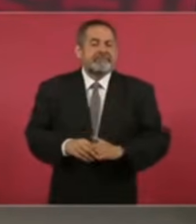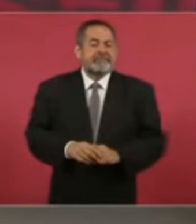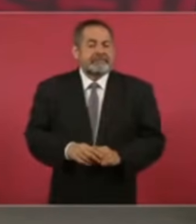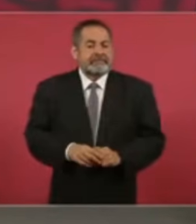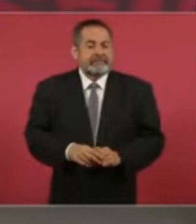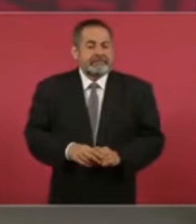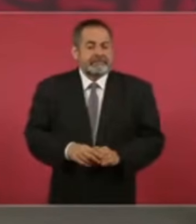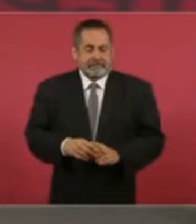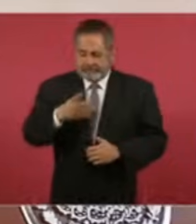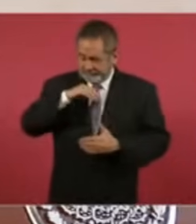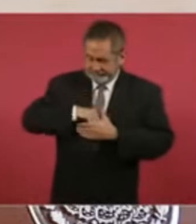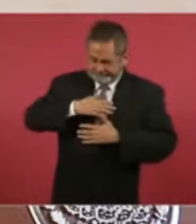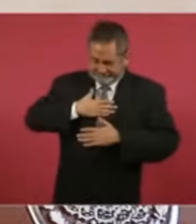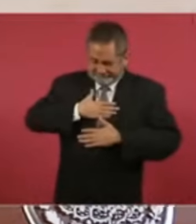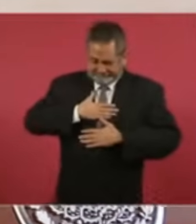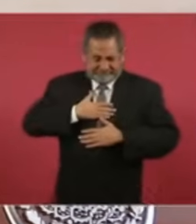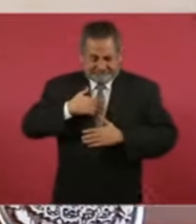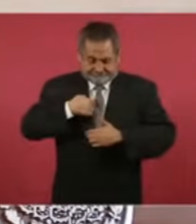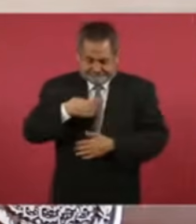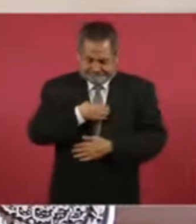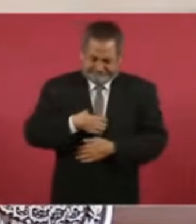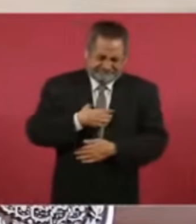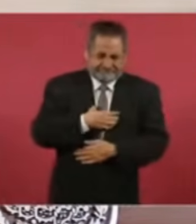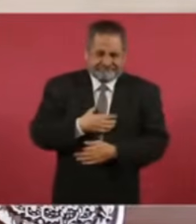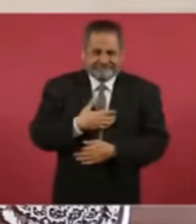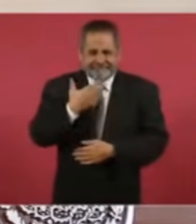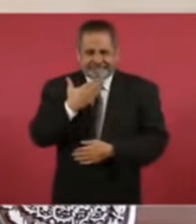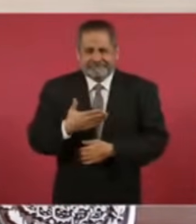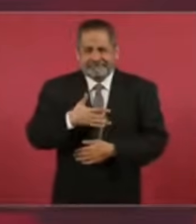en lo interno, en lo que más